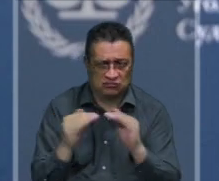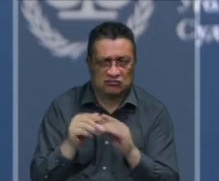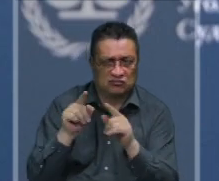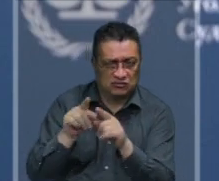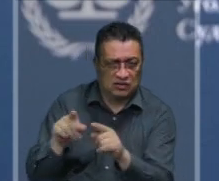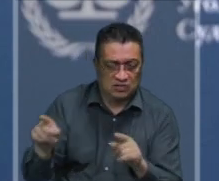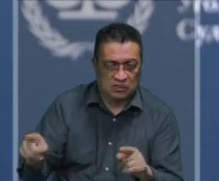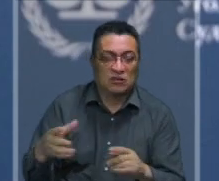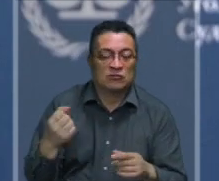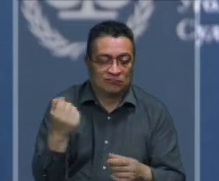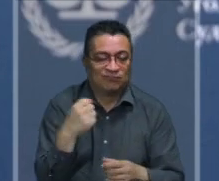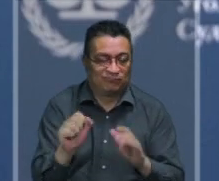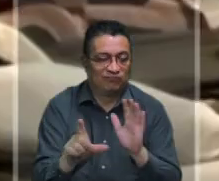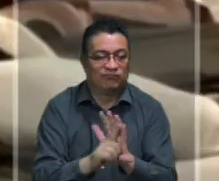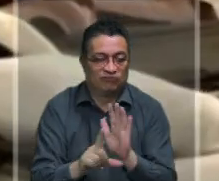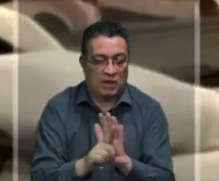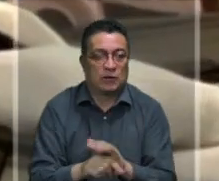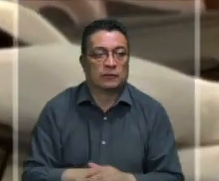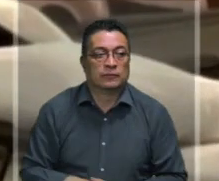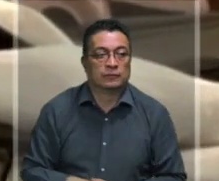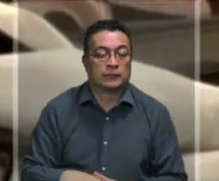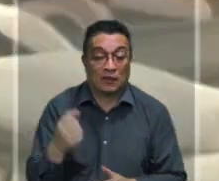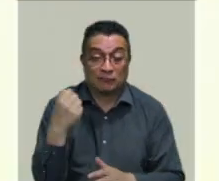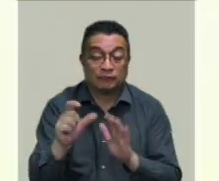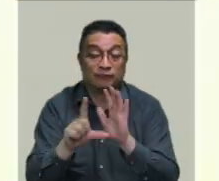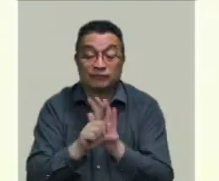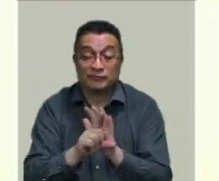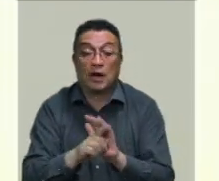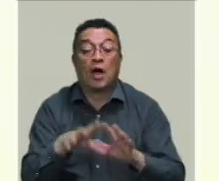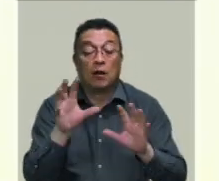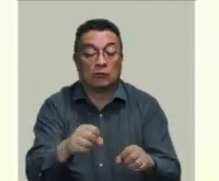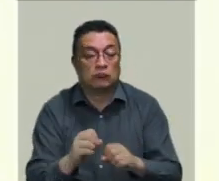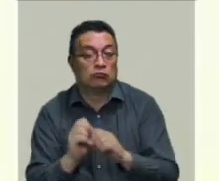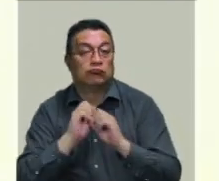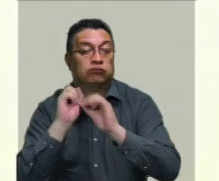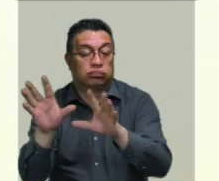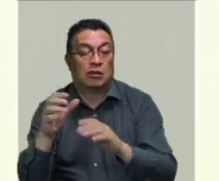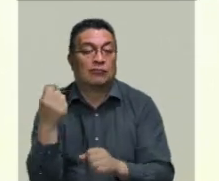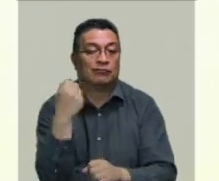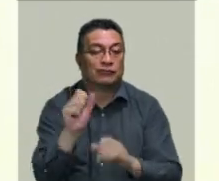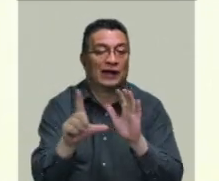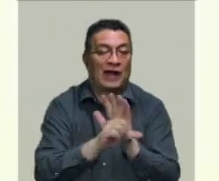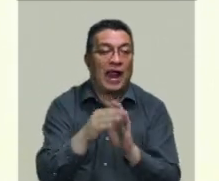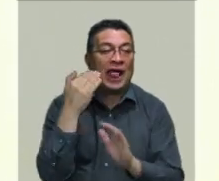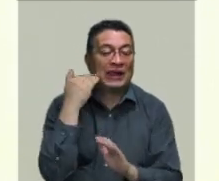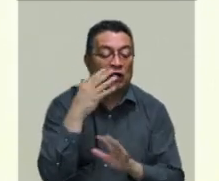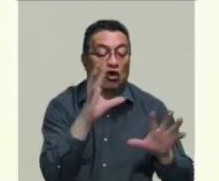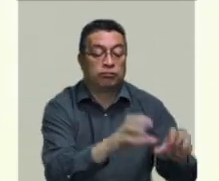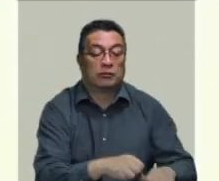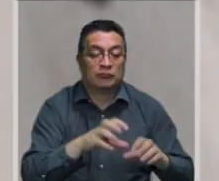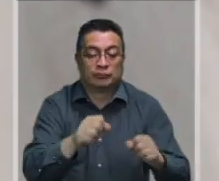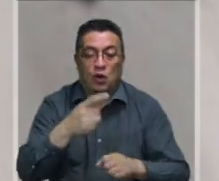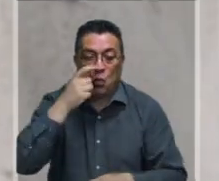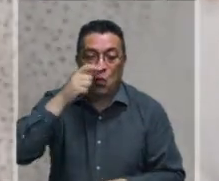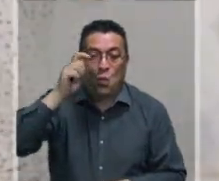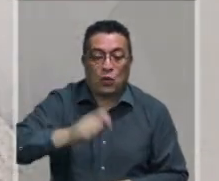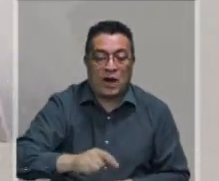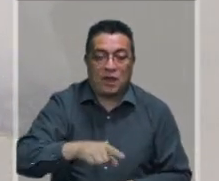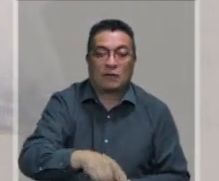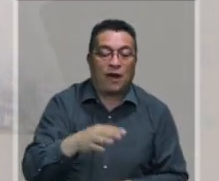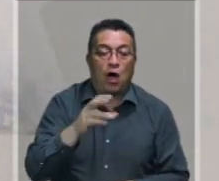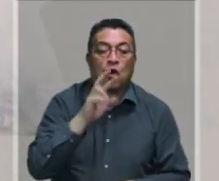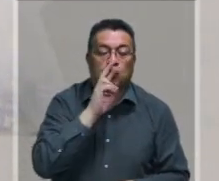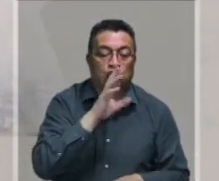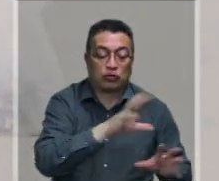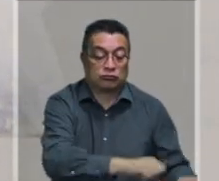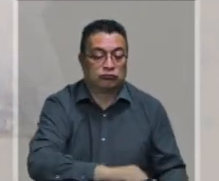por los presuntos delitos. Los delitos son la deportación y transferencia ilegal de niños de áreas ocupadas de Ucrania a la Federación Rusa,